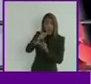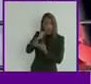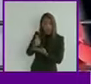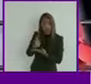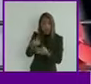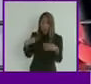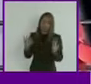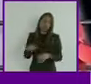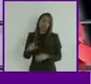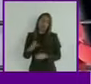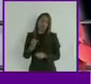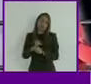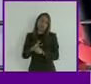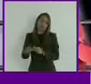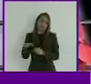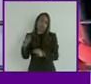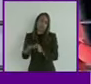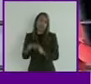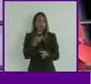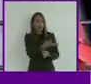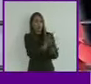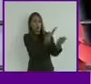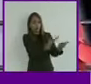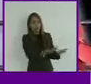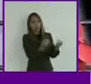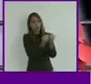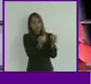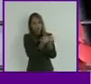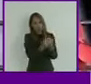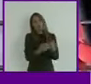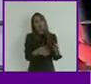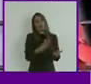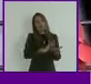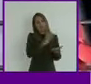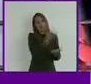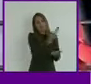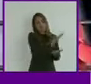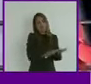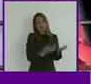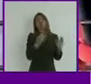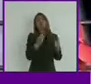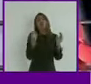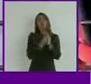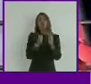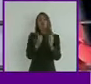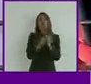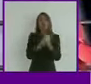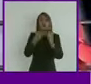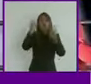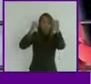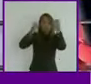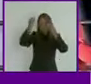usted, al Tribunal Electoral, por el curso de Agitando Ideas, que me brindó un